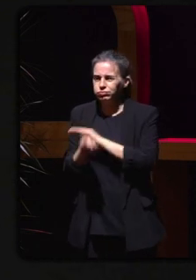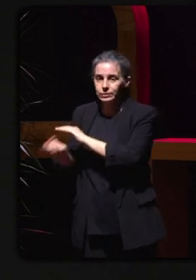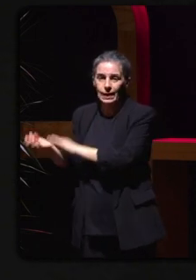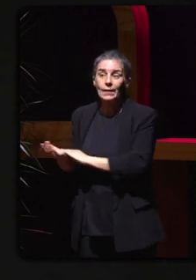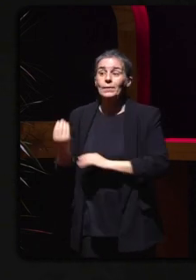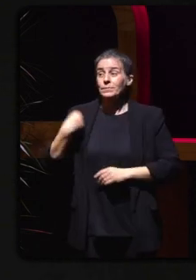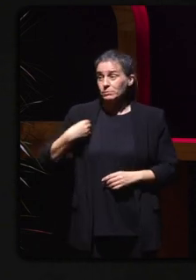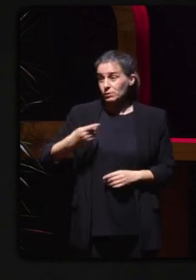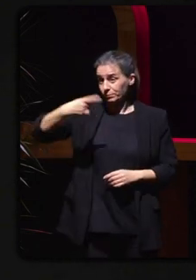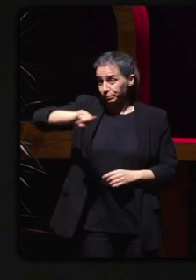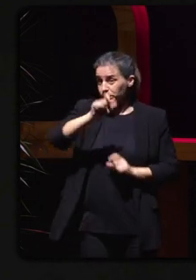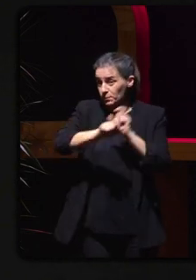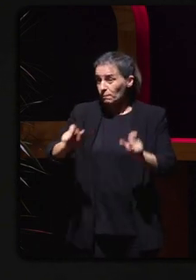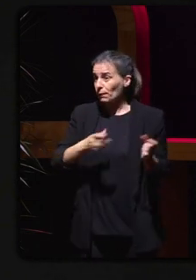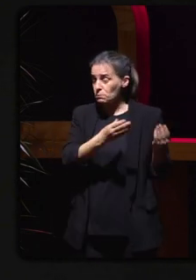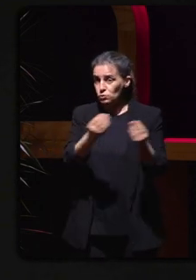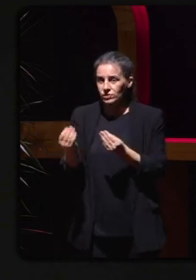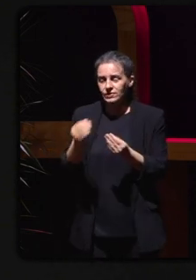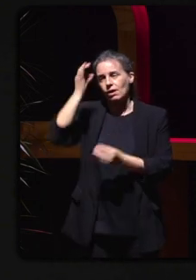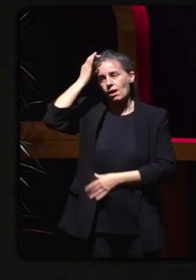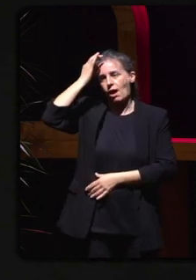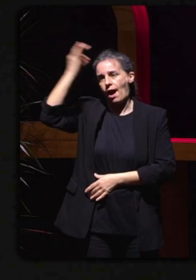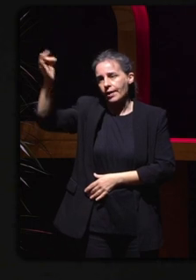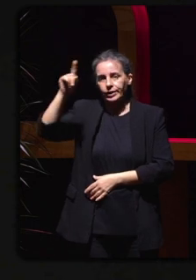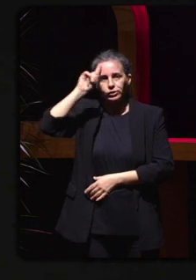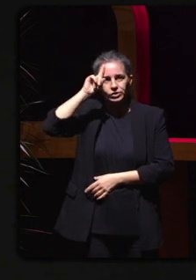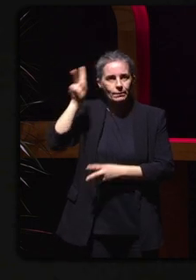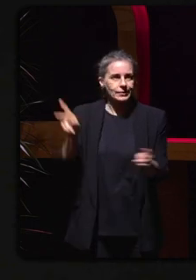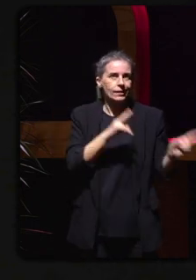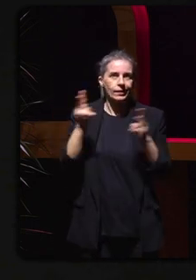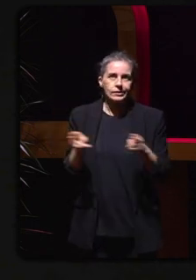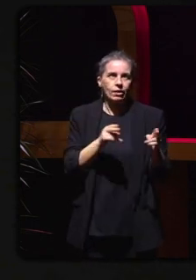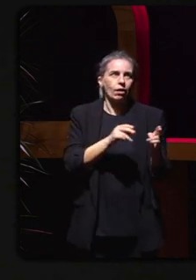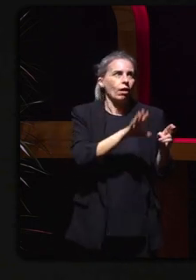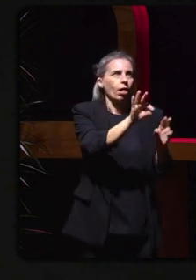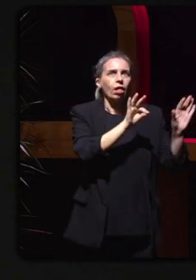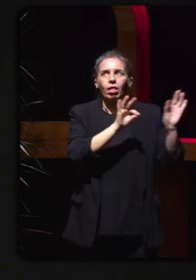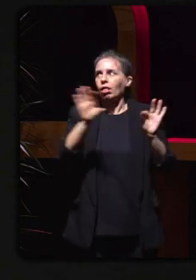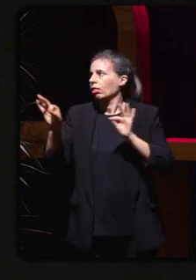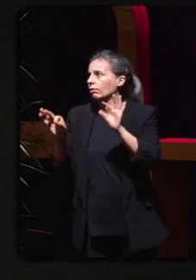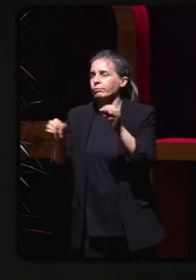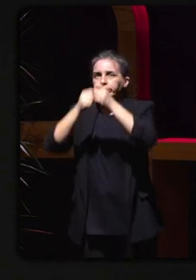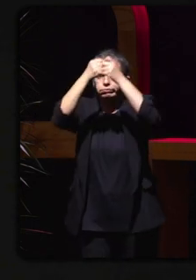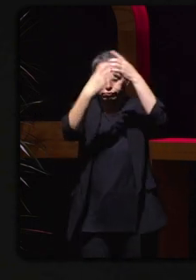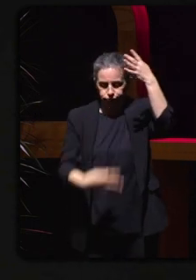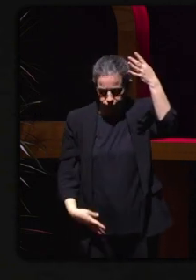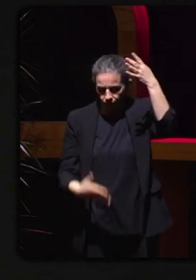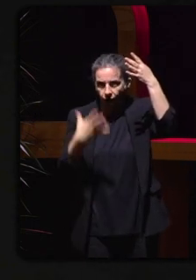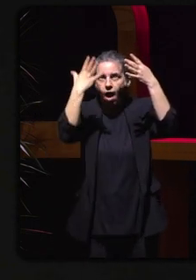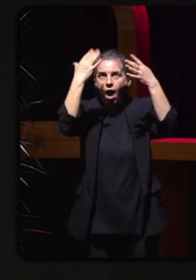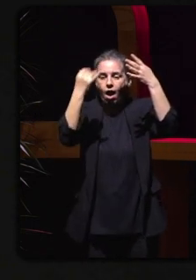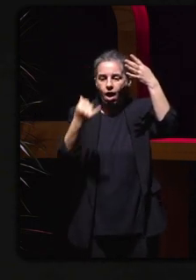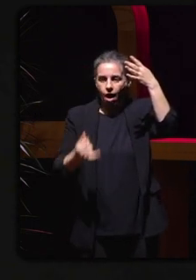estáis hartas de no saber qué ver por tanto que hay para ver encender cualquier plataforma y pasar